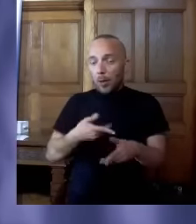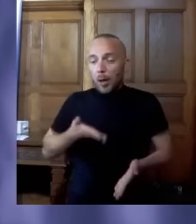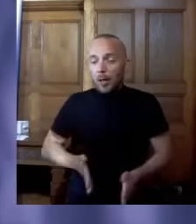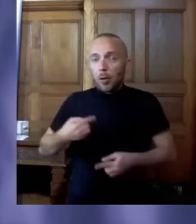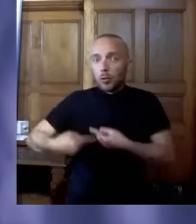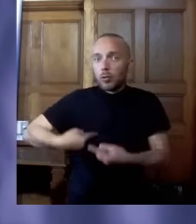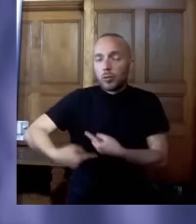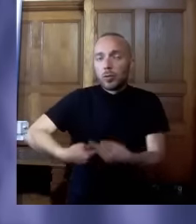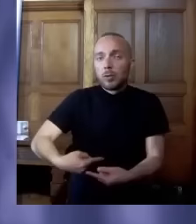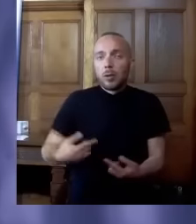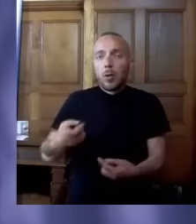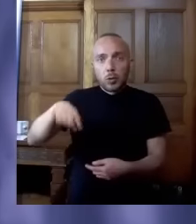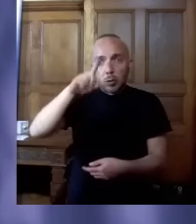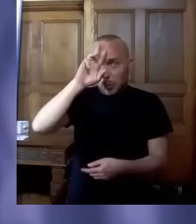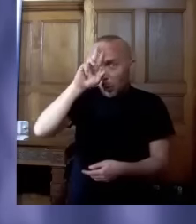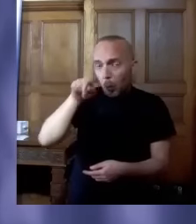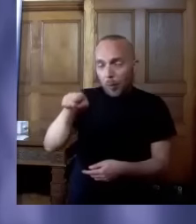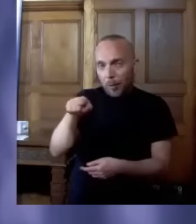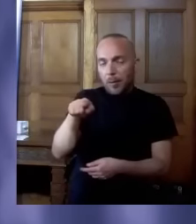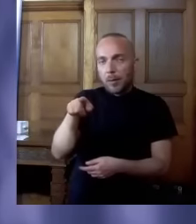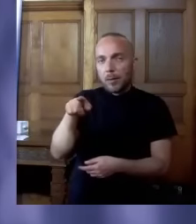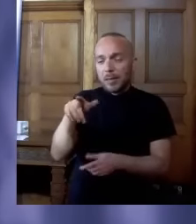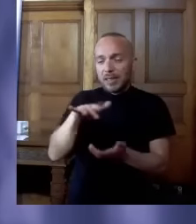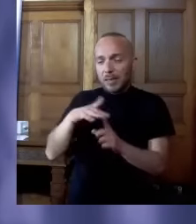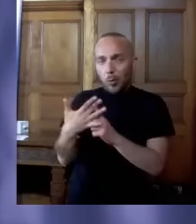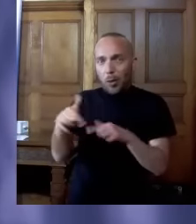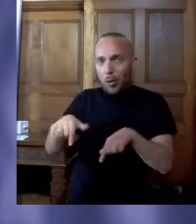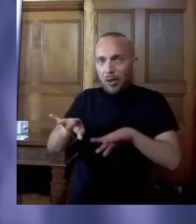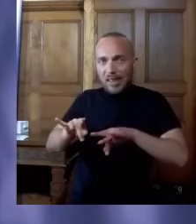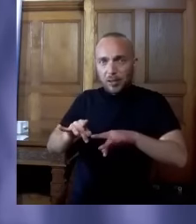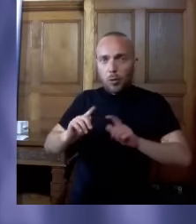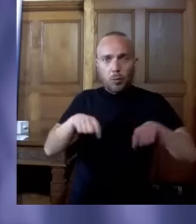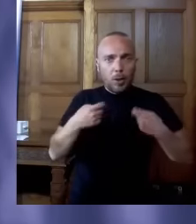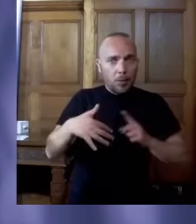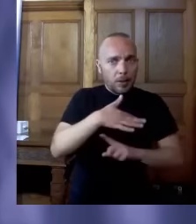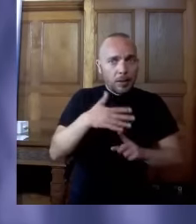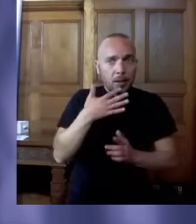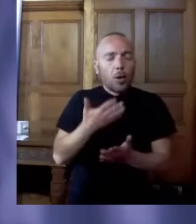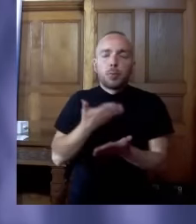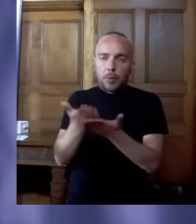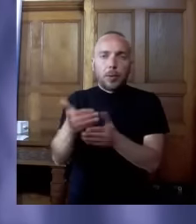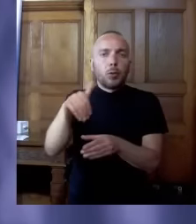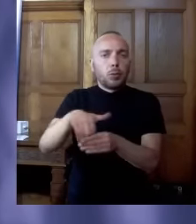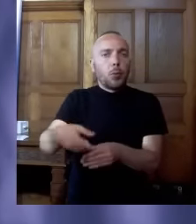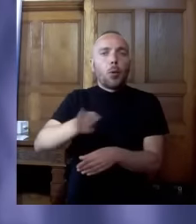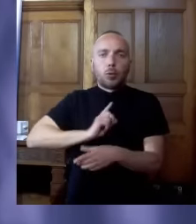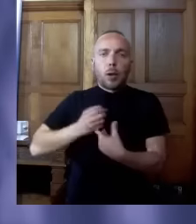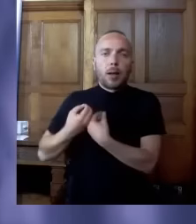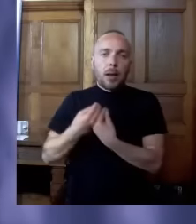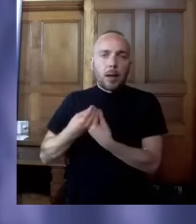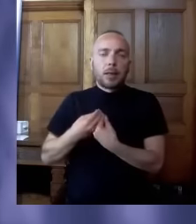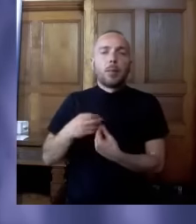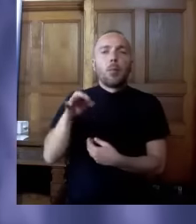a nuestras hijas Que os preocupa lo que está ocurriendo en nuestro territorio y en nuestro medio ambiente os pedimos el voto para el carquin podemos